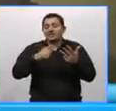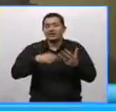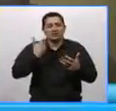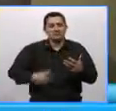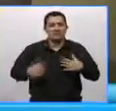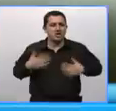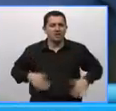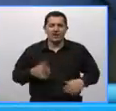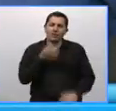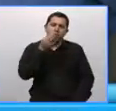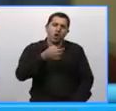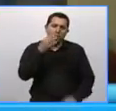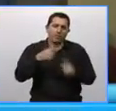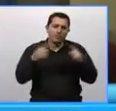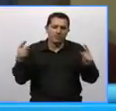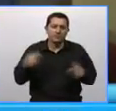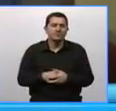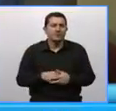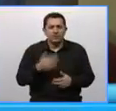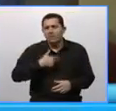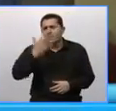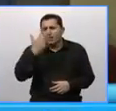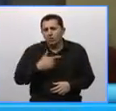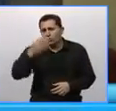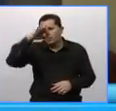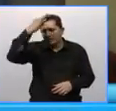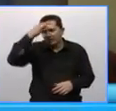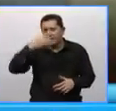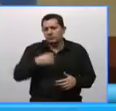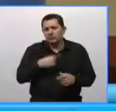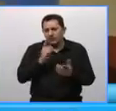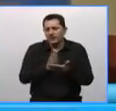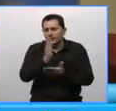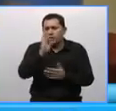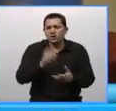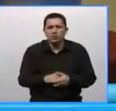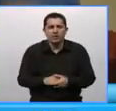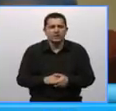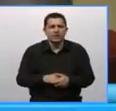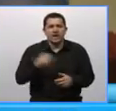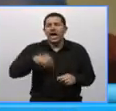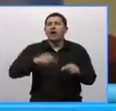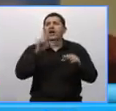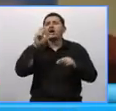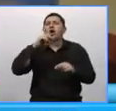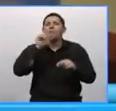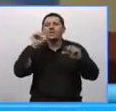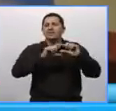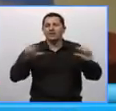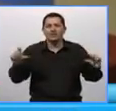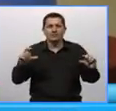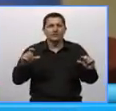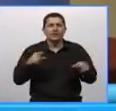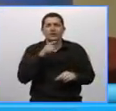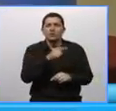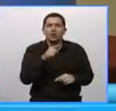hacer mi monólogo. Disfruto mucho hacer esta obra y me gusta hacerla, así que decidimos continuar. Voy a intentar hacer el copete. Dale. ¿Y vos? Necesito